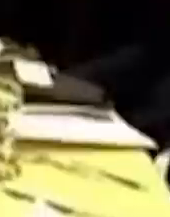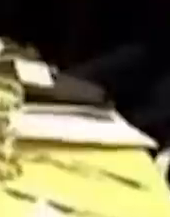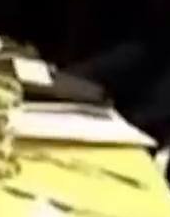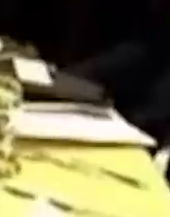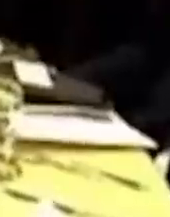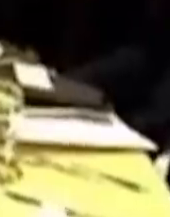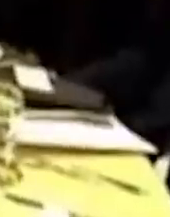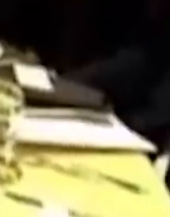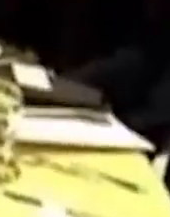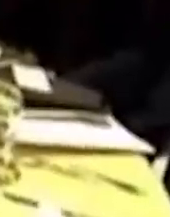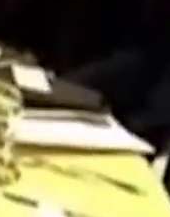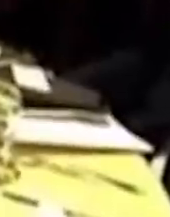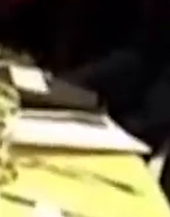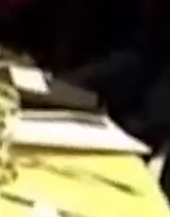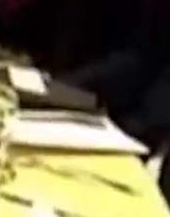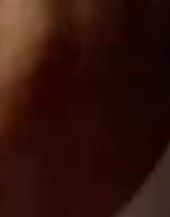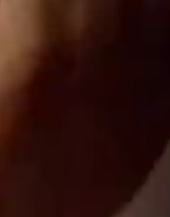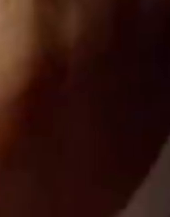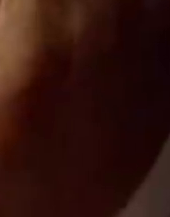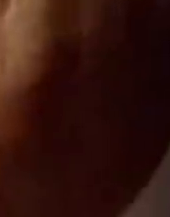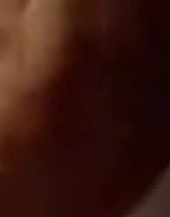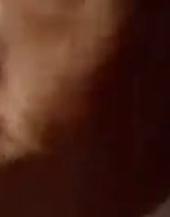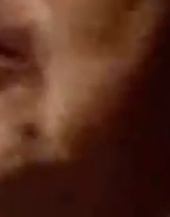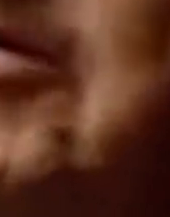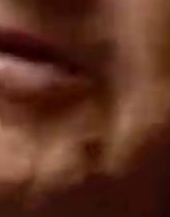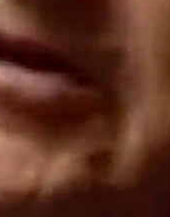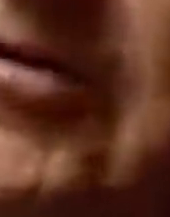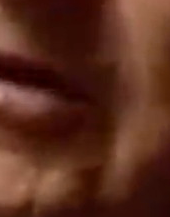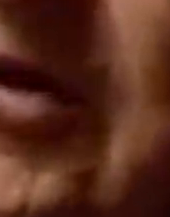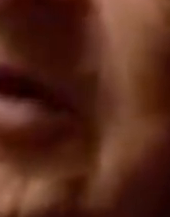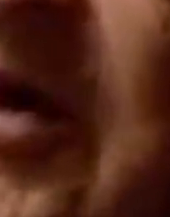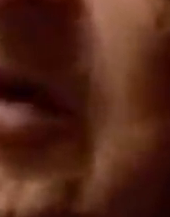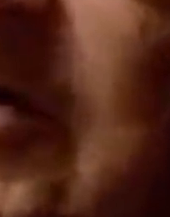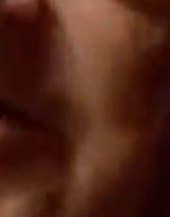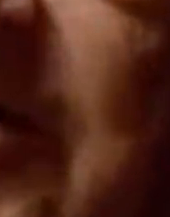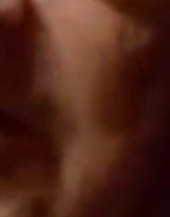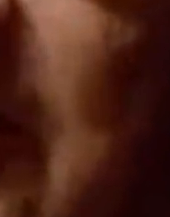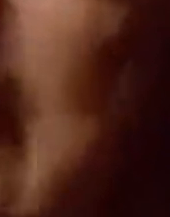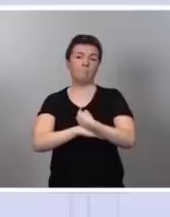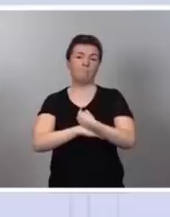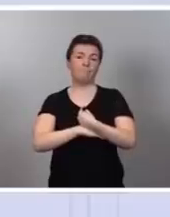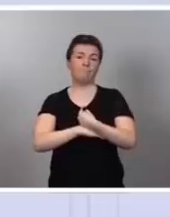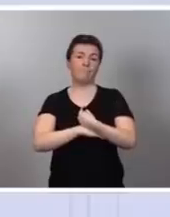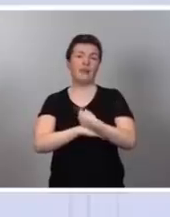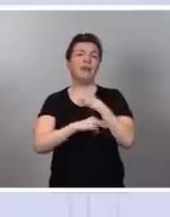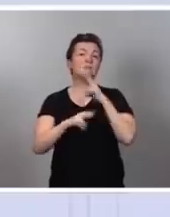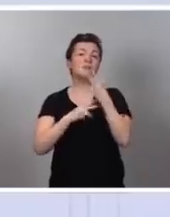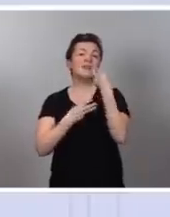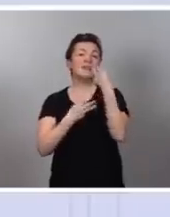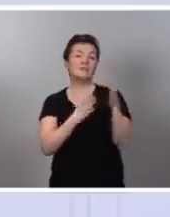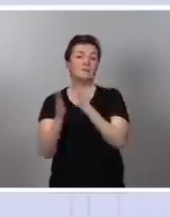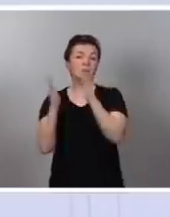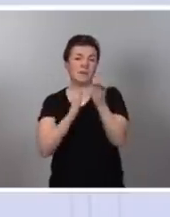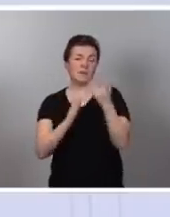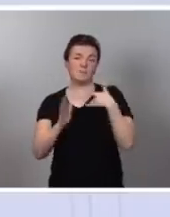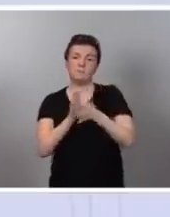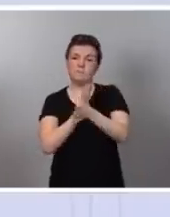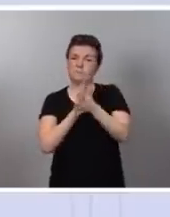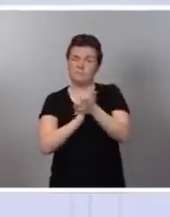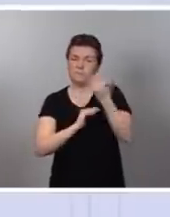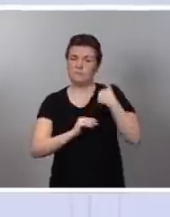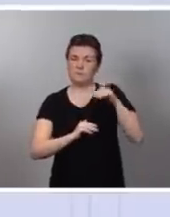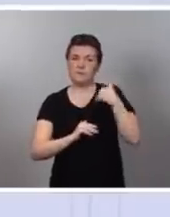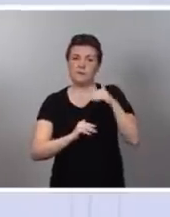El resto de la agenda de Sánchez en los Estados Unidos pues estaba conformada pues desde ver a las grandes